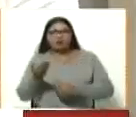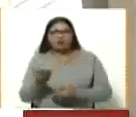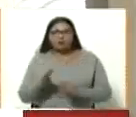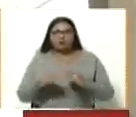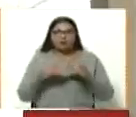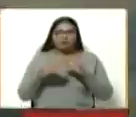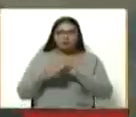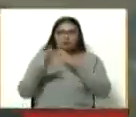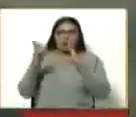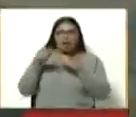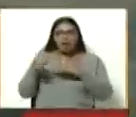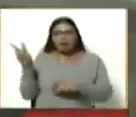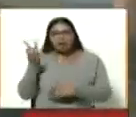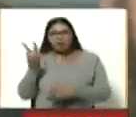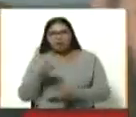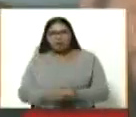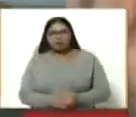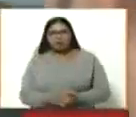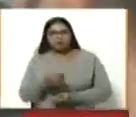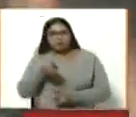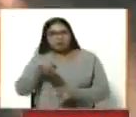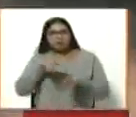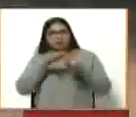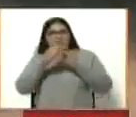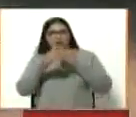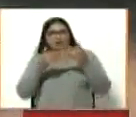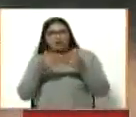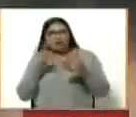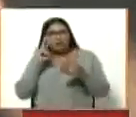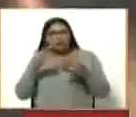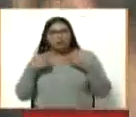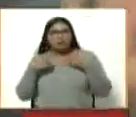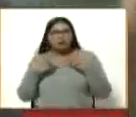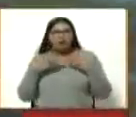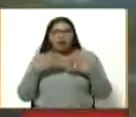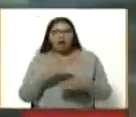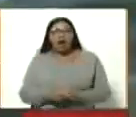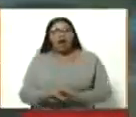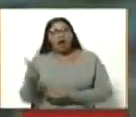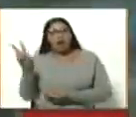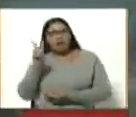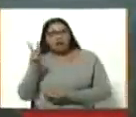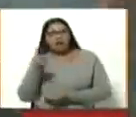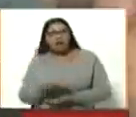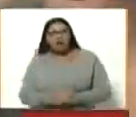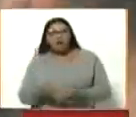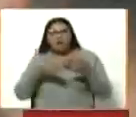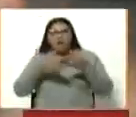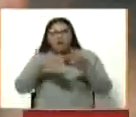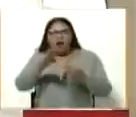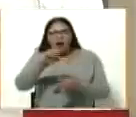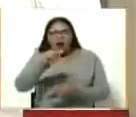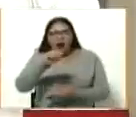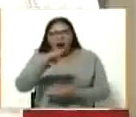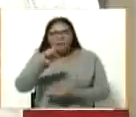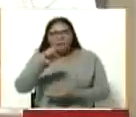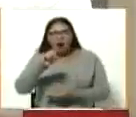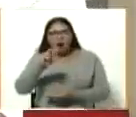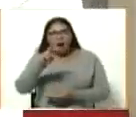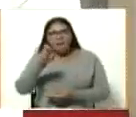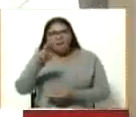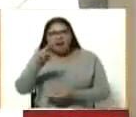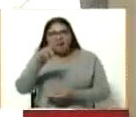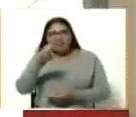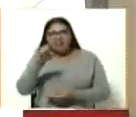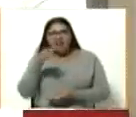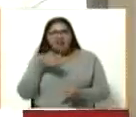desbloquear a Venezuela. ¿Cómo fue esa situación que se presentó en Cabo Verde? ¿Cómo llega a Cabo Verde y cómo llega a Estados Unidos? Bueno, él iba